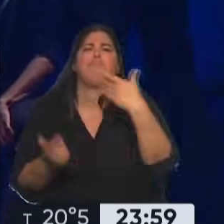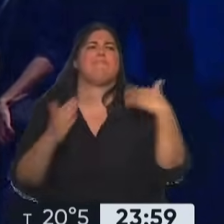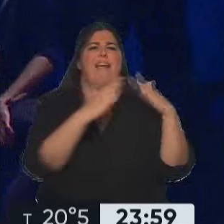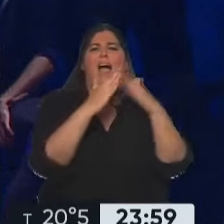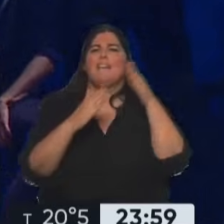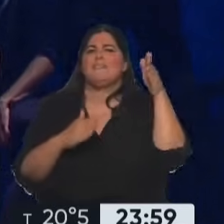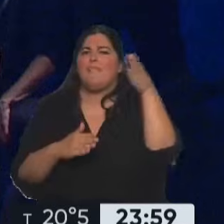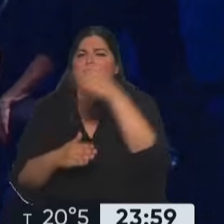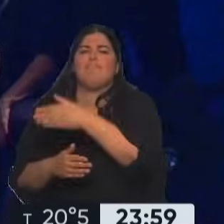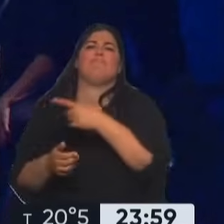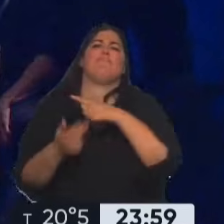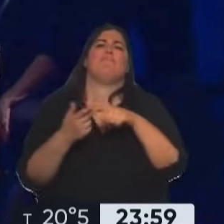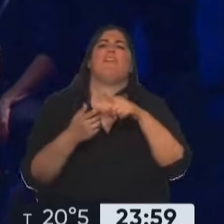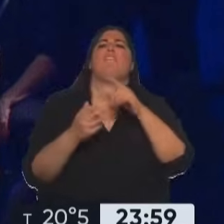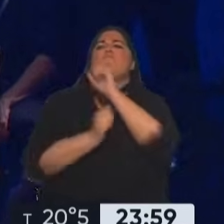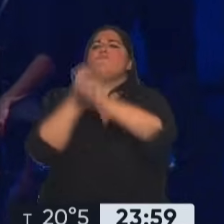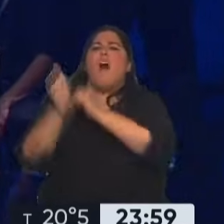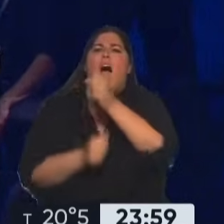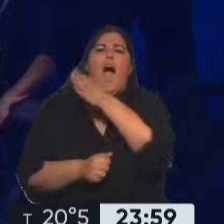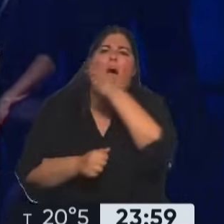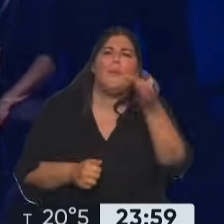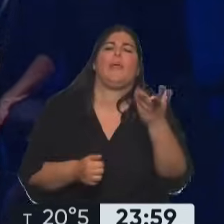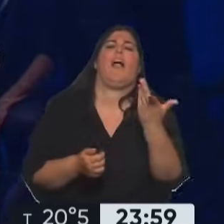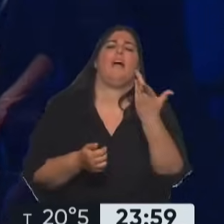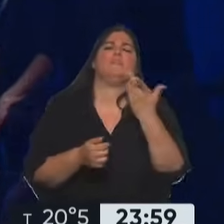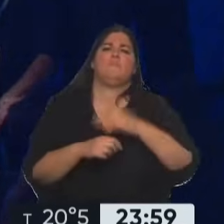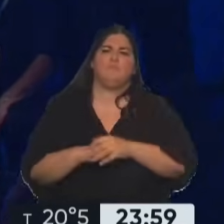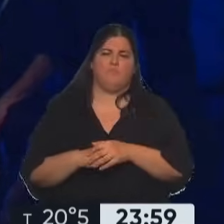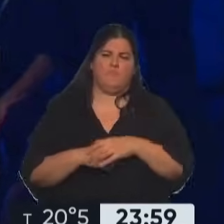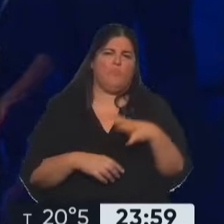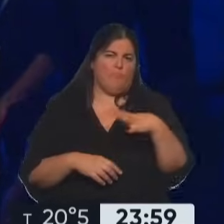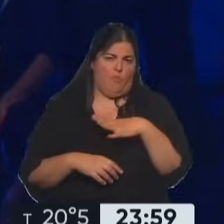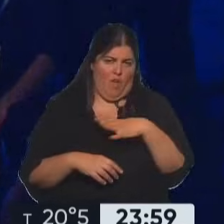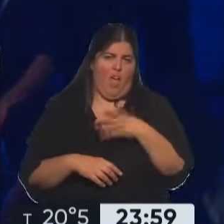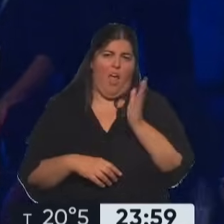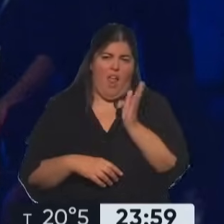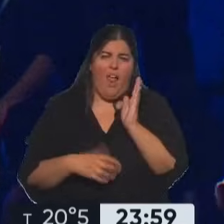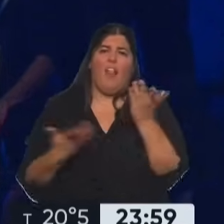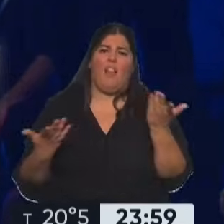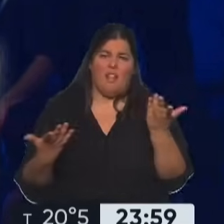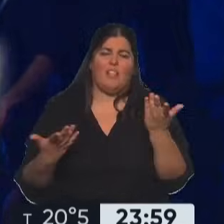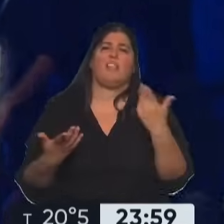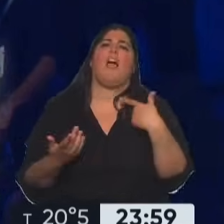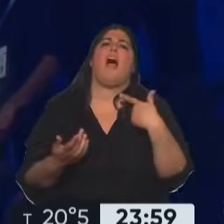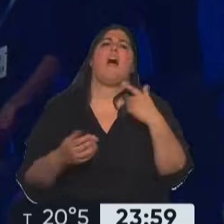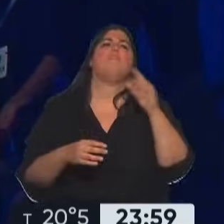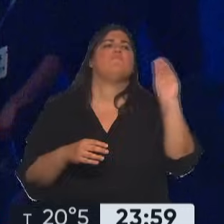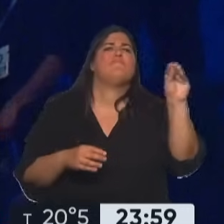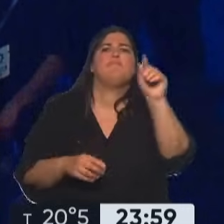por casa, fábrica por fábrica, todavía nos queda ir a